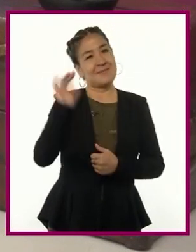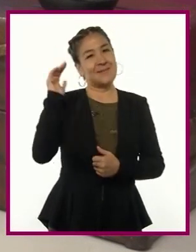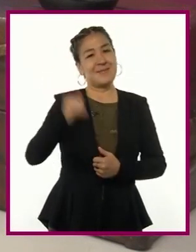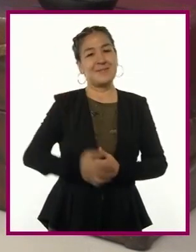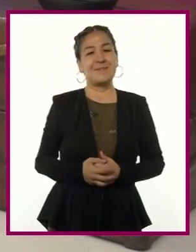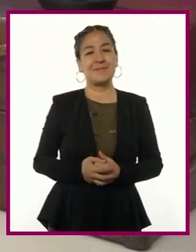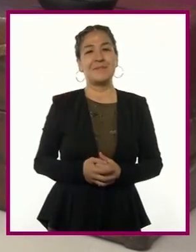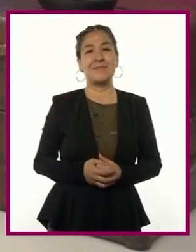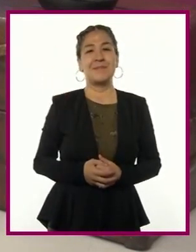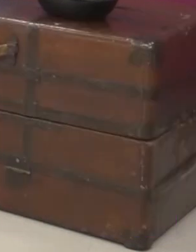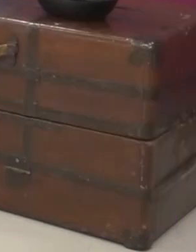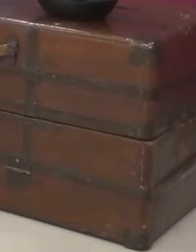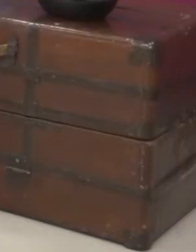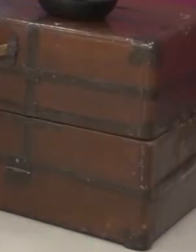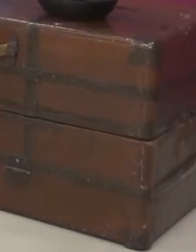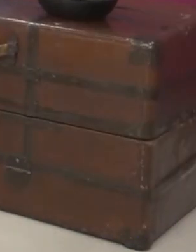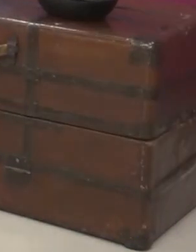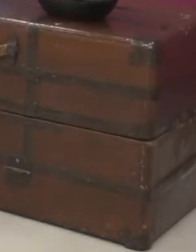próxima!